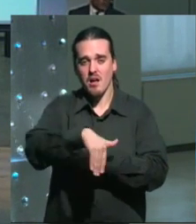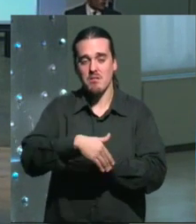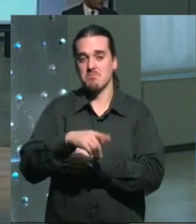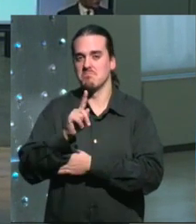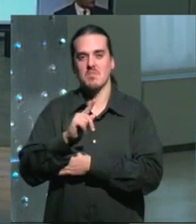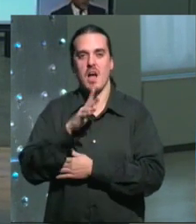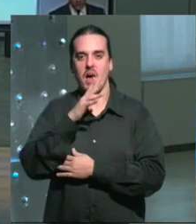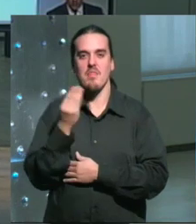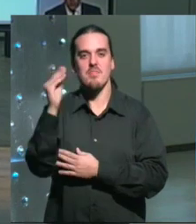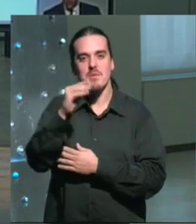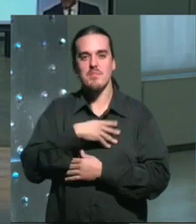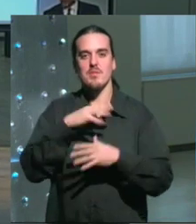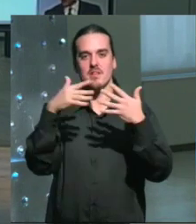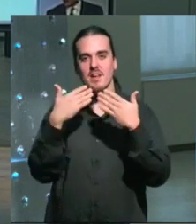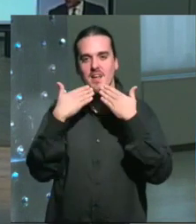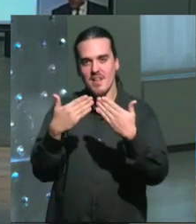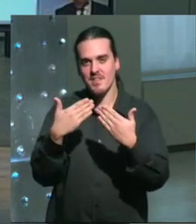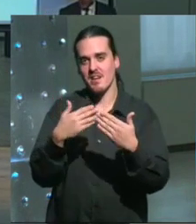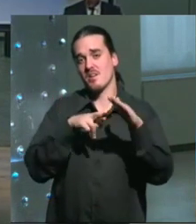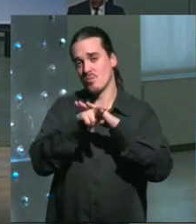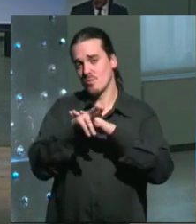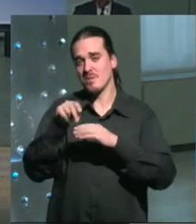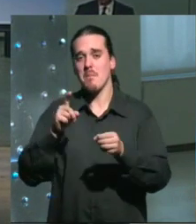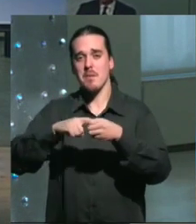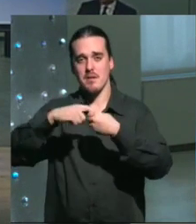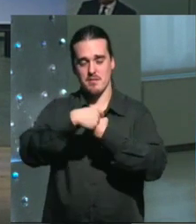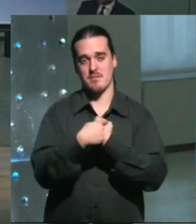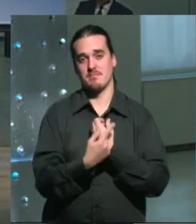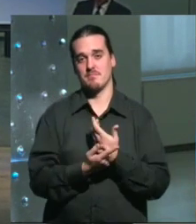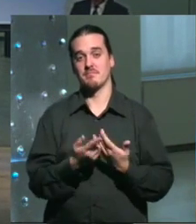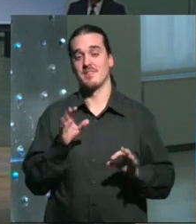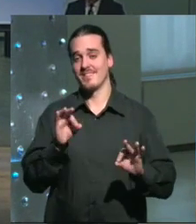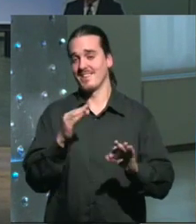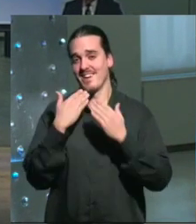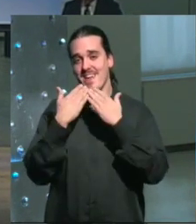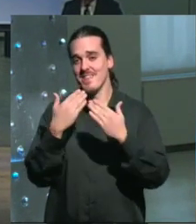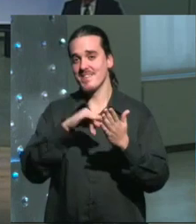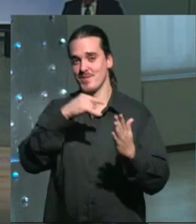a través de los recursos y la participación. Y eso se hizo gracias a las nuevas tecnologías.